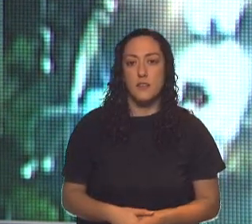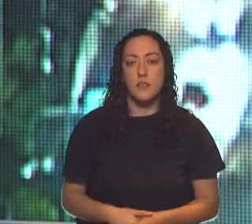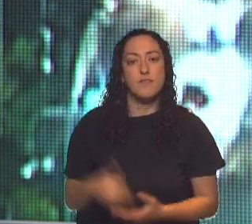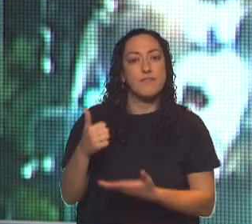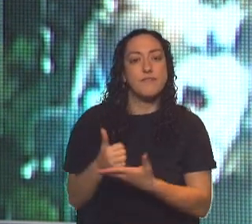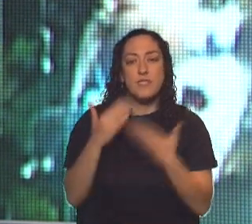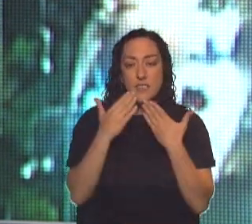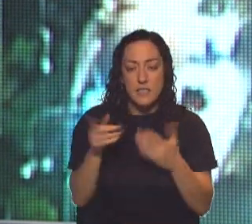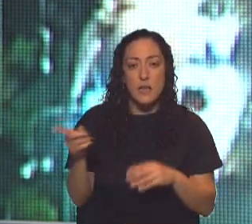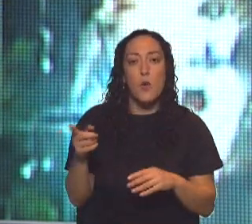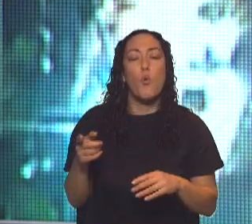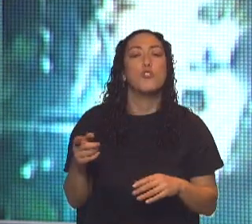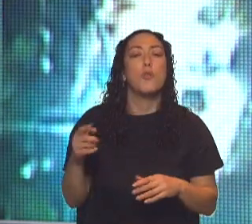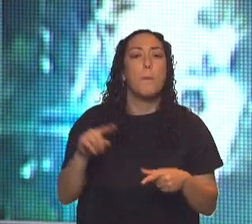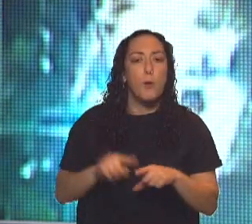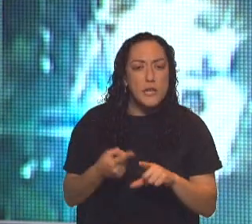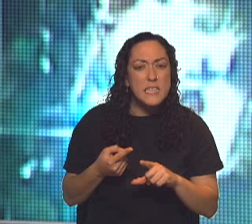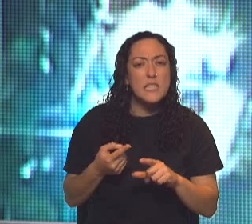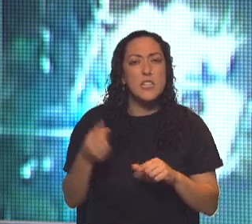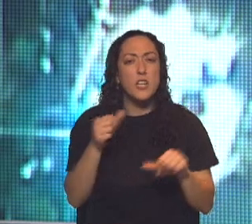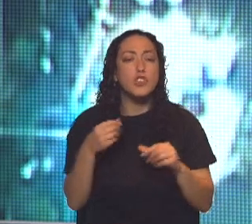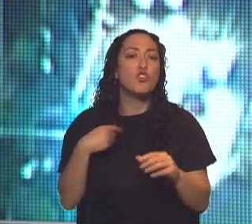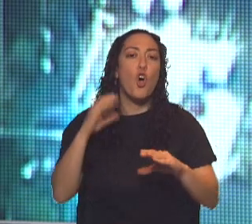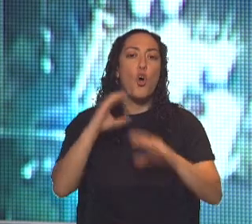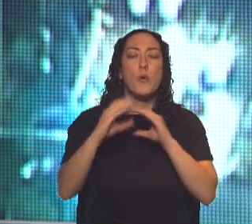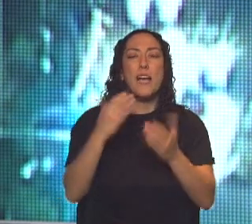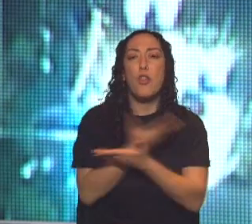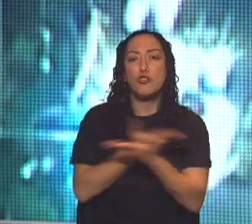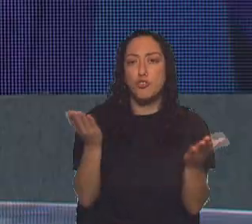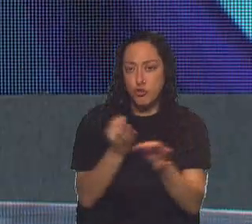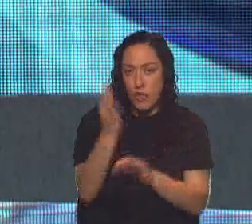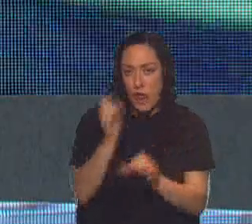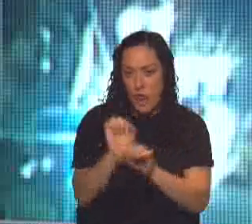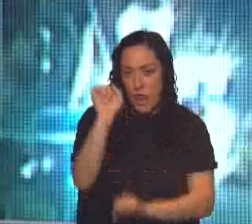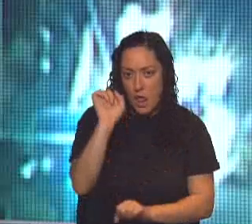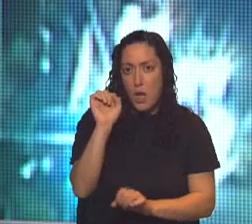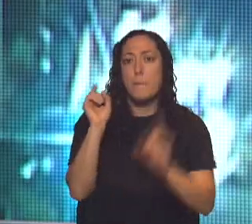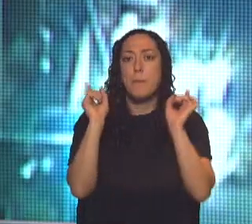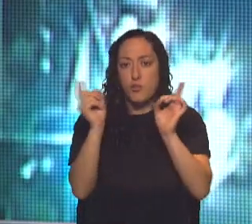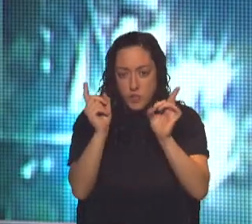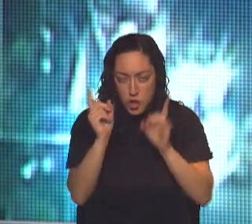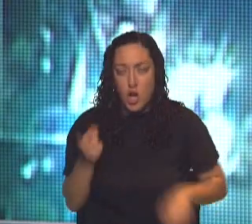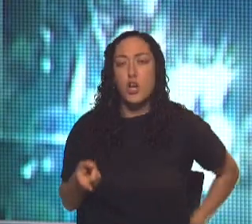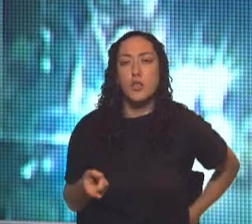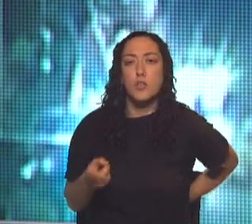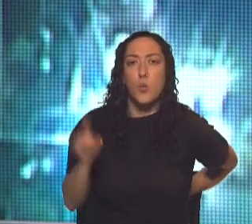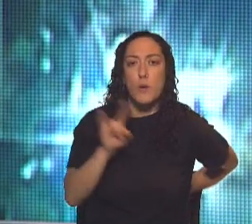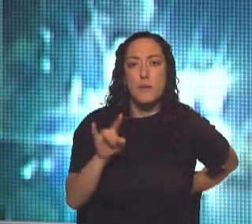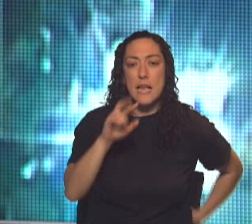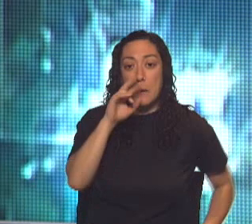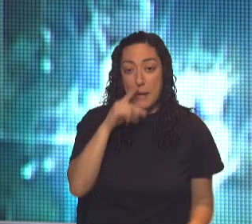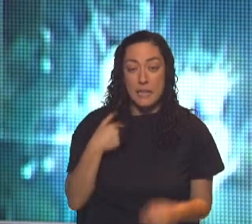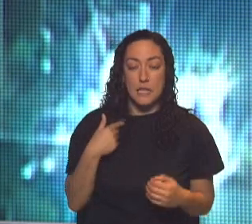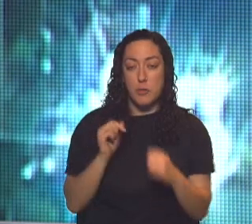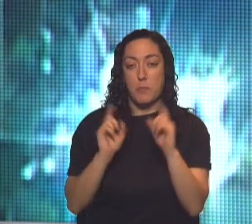doctor en ciencias políticas profesor soy comunicador social profe soy profe en la universidad de la plata